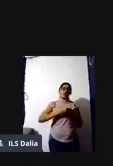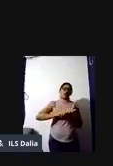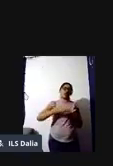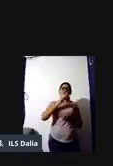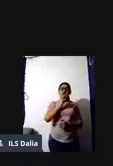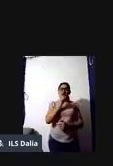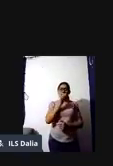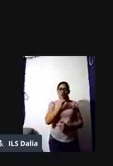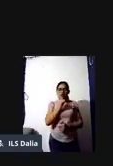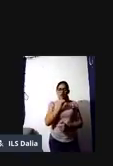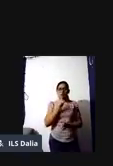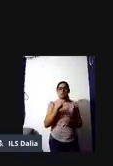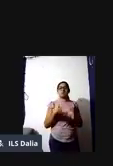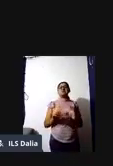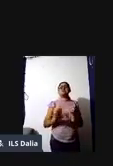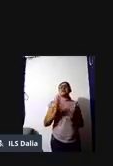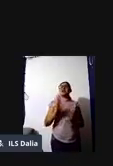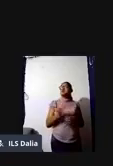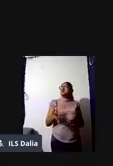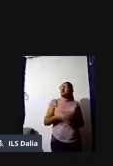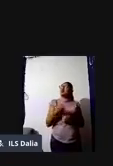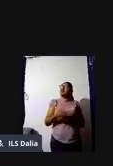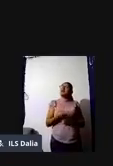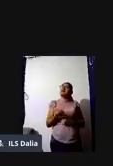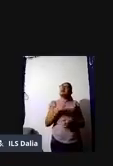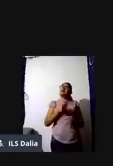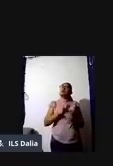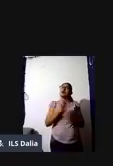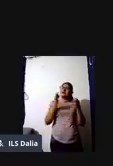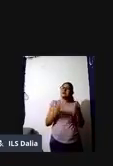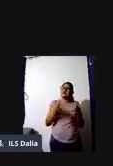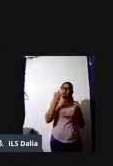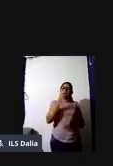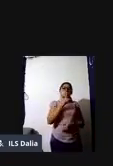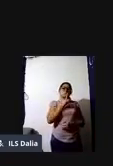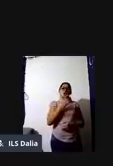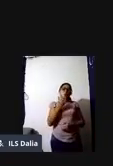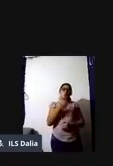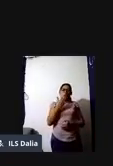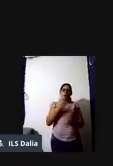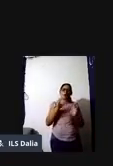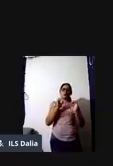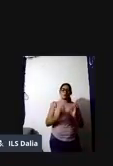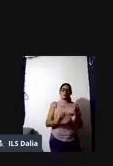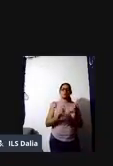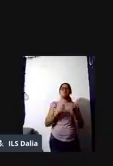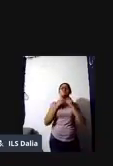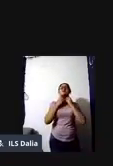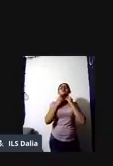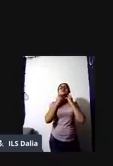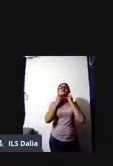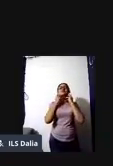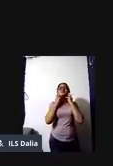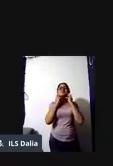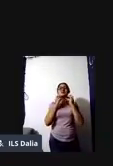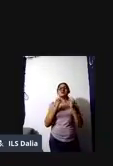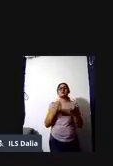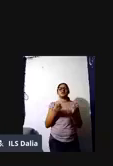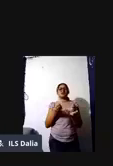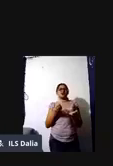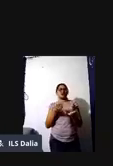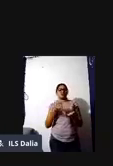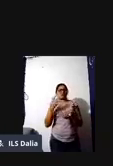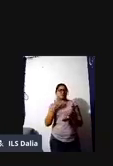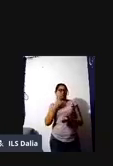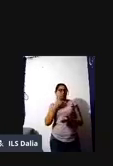vamos, que aparentemente no tiene una razón, úlceras, una gripa crónica, por ejemplo, estamos